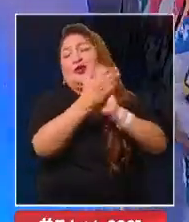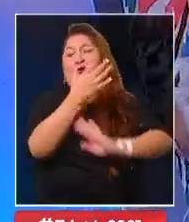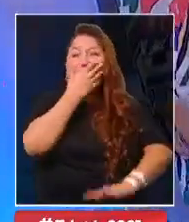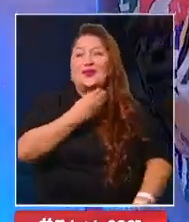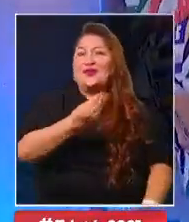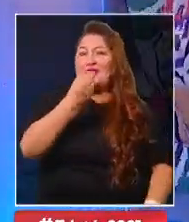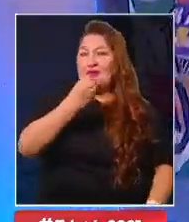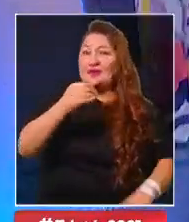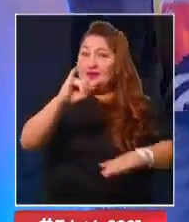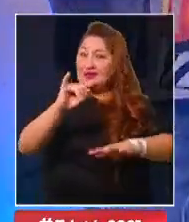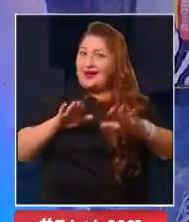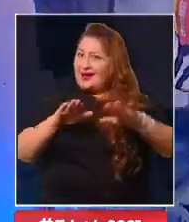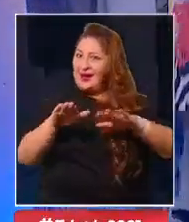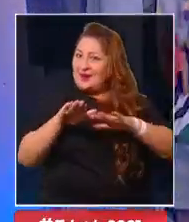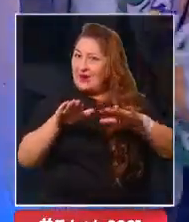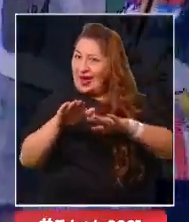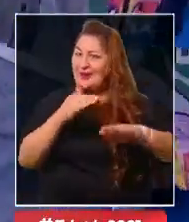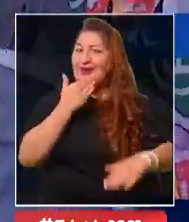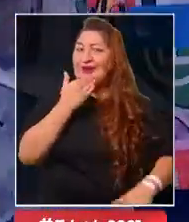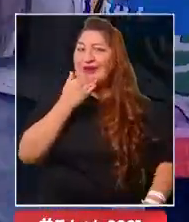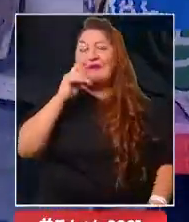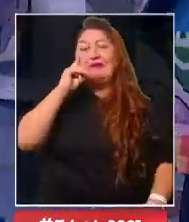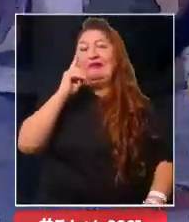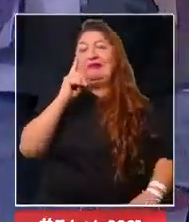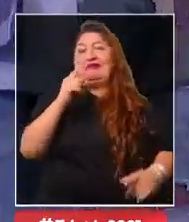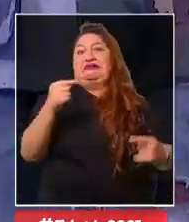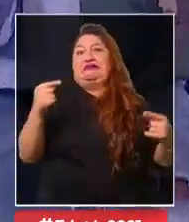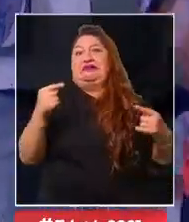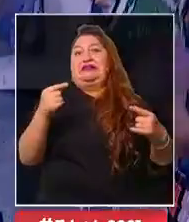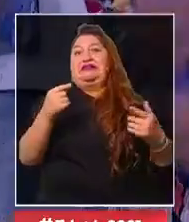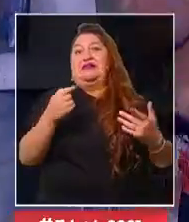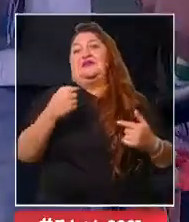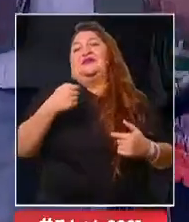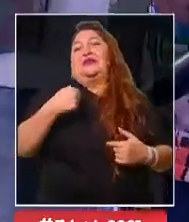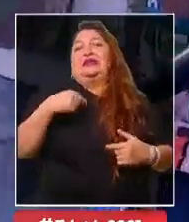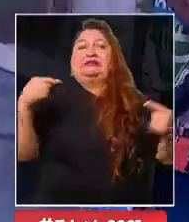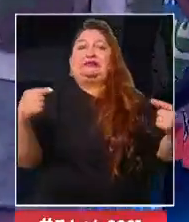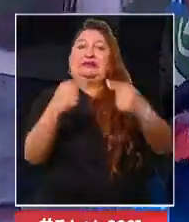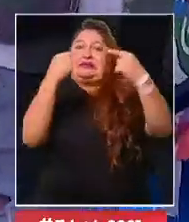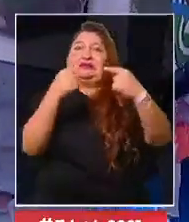le rapeamos también, pero lo único malo en que chocamos es que él es de la mía, soy del coro. ¡Oh!